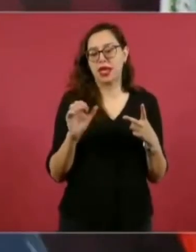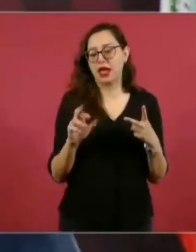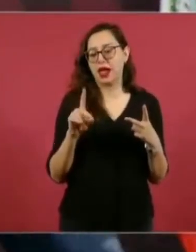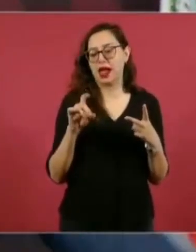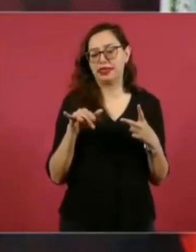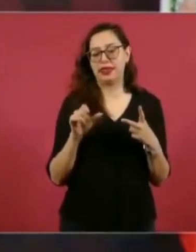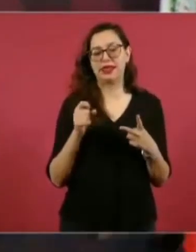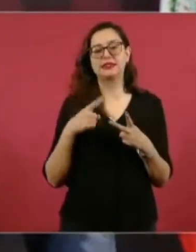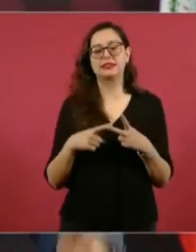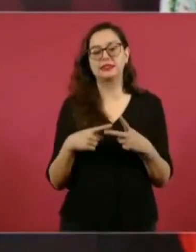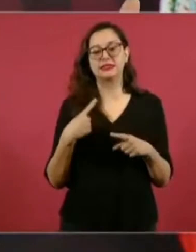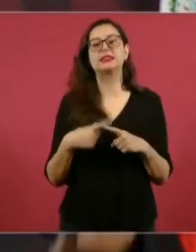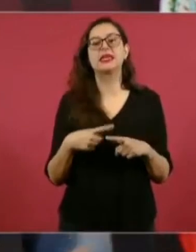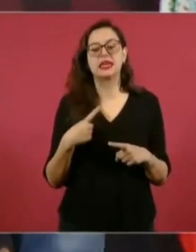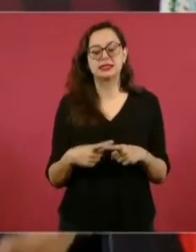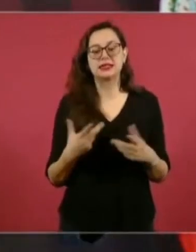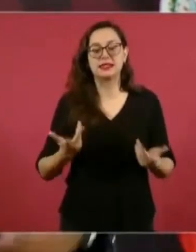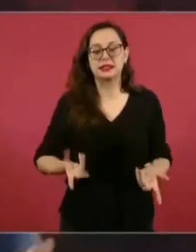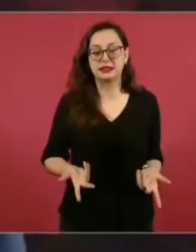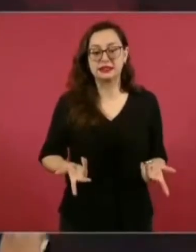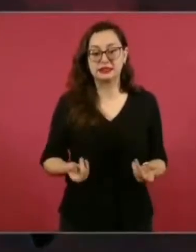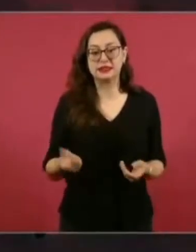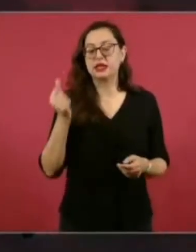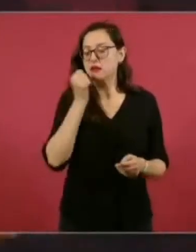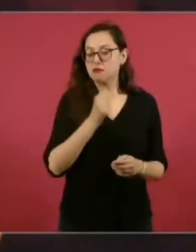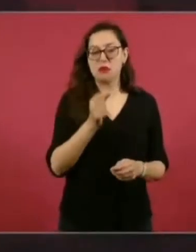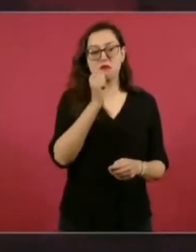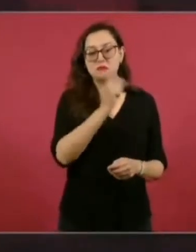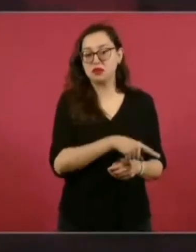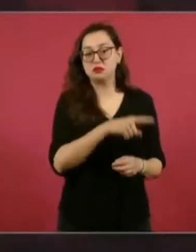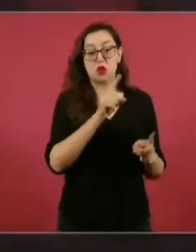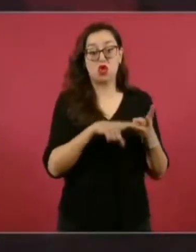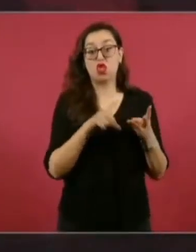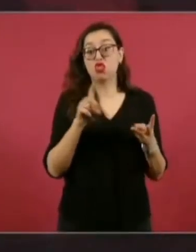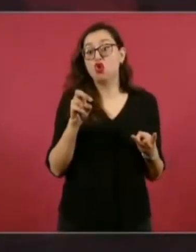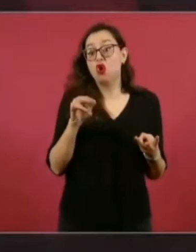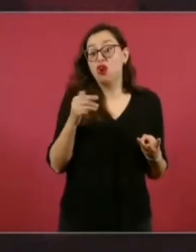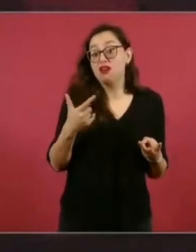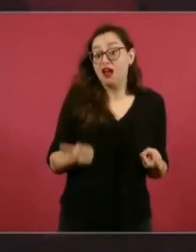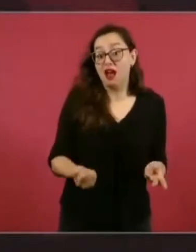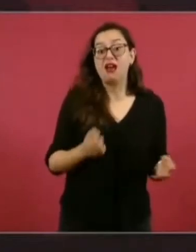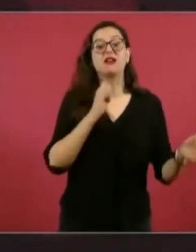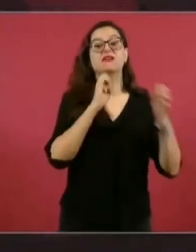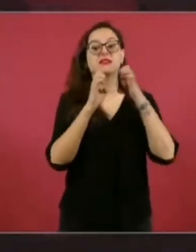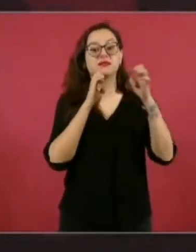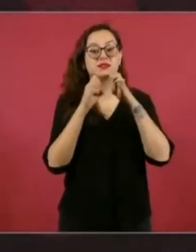¿A quiénes tiene ahí siempre Joaquín López Dóriga?